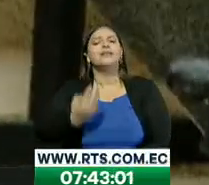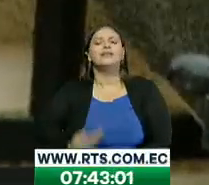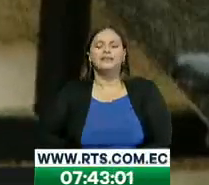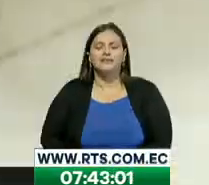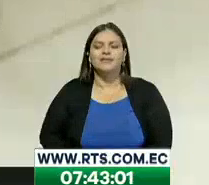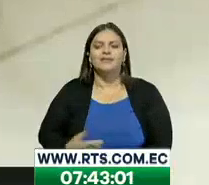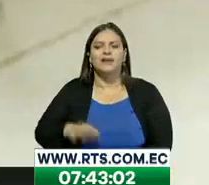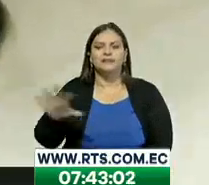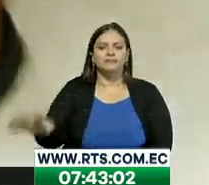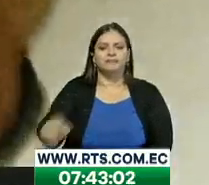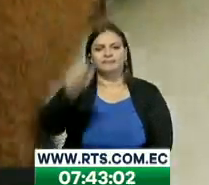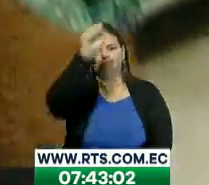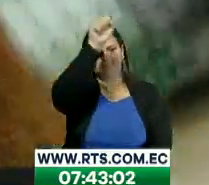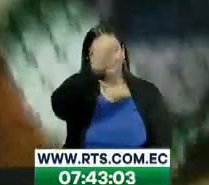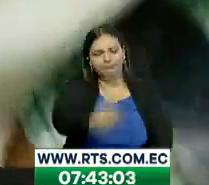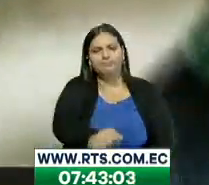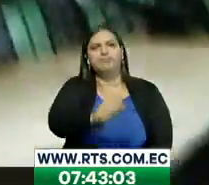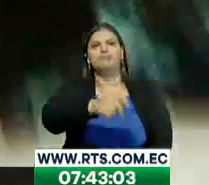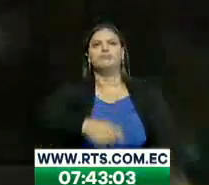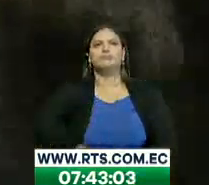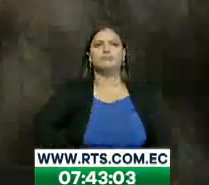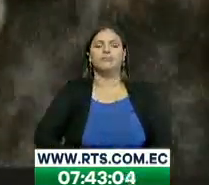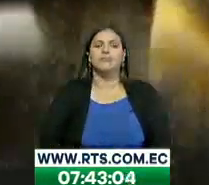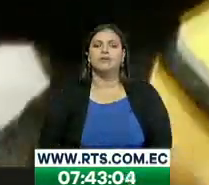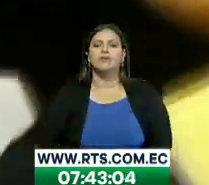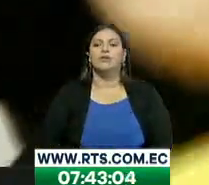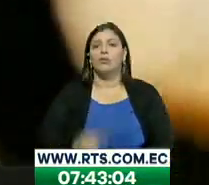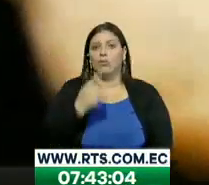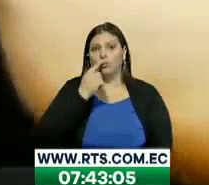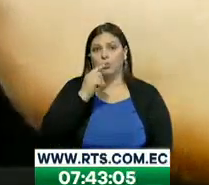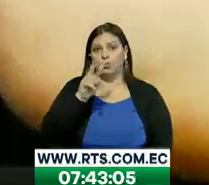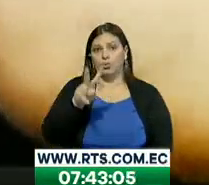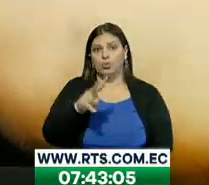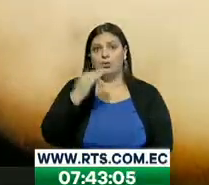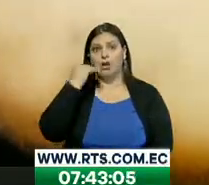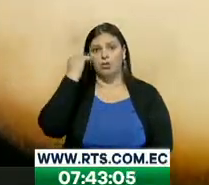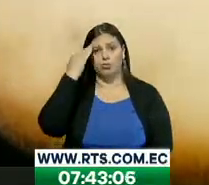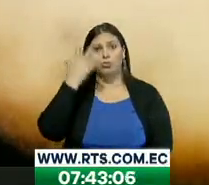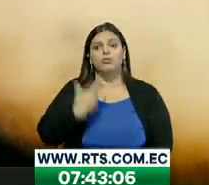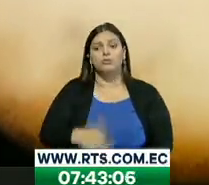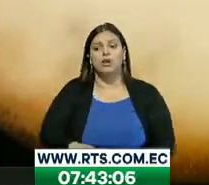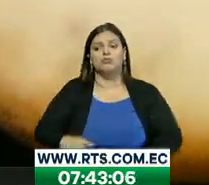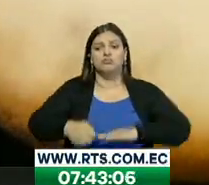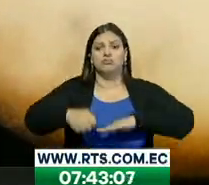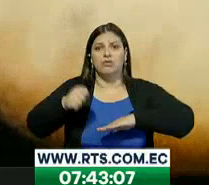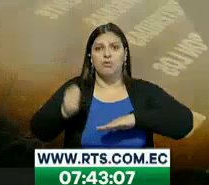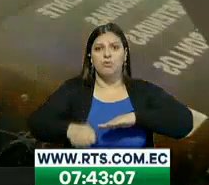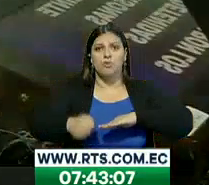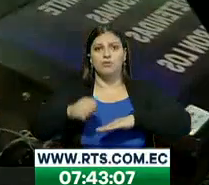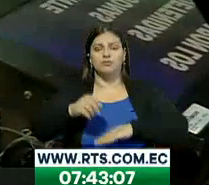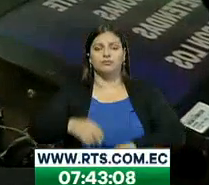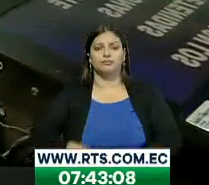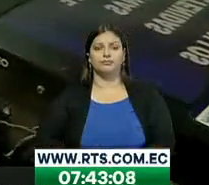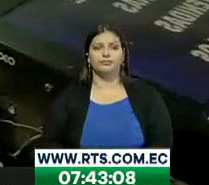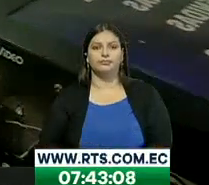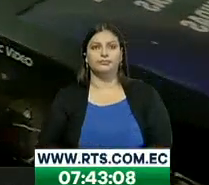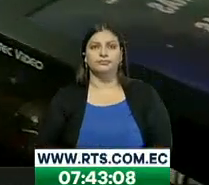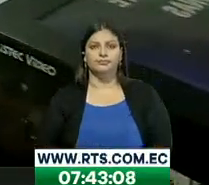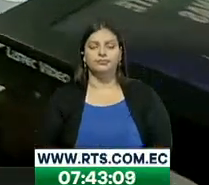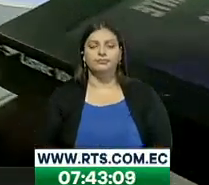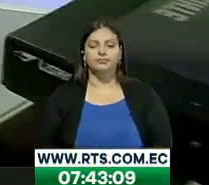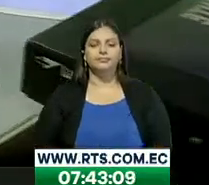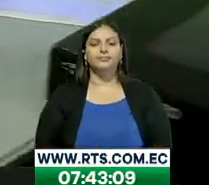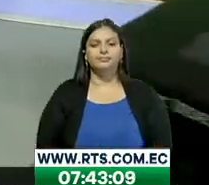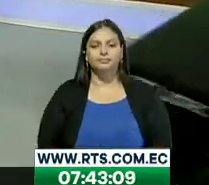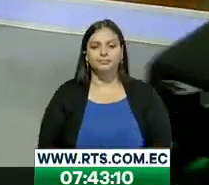infractores y los otros a la unidad de flagrancia. Informó Jorge Escobar. Y bien, la